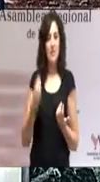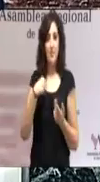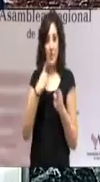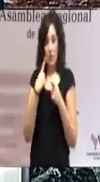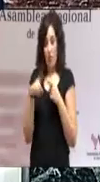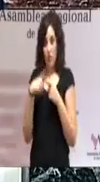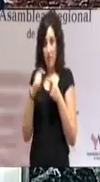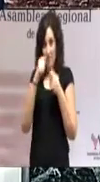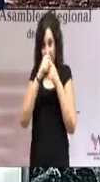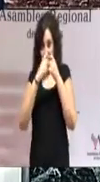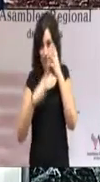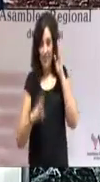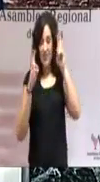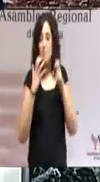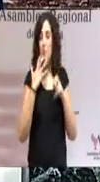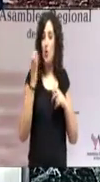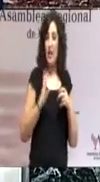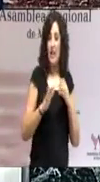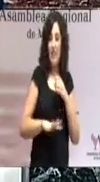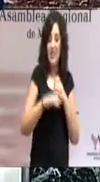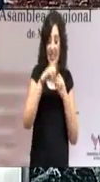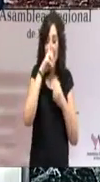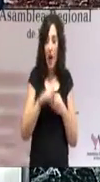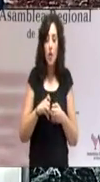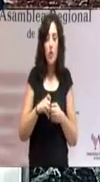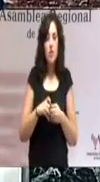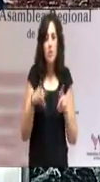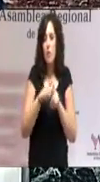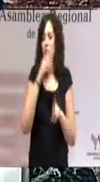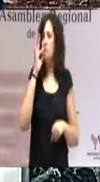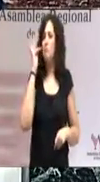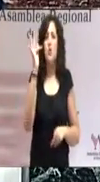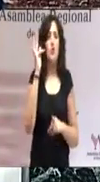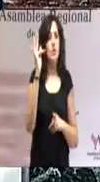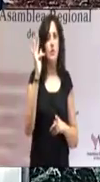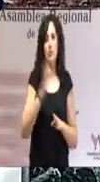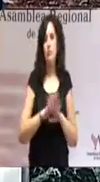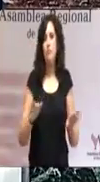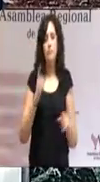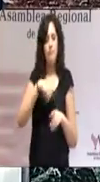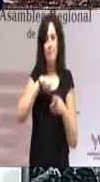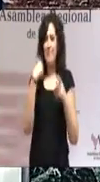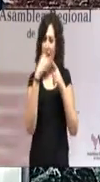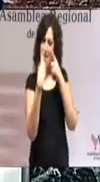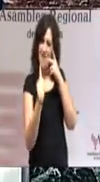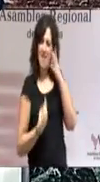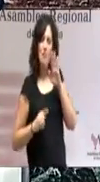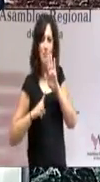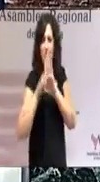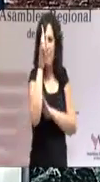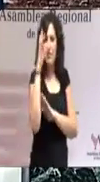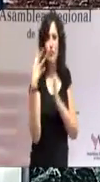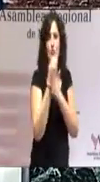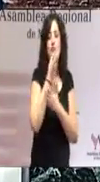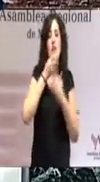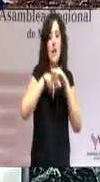esas cuestiones como la renta básica, este año ha sido un año decisivamente positivo. Hemos avanzado en todo y de una forma muy notable, aplicando